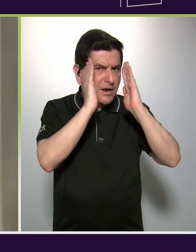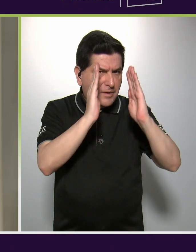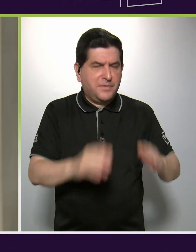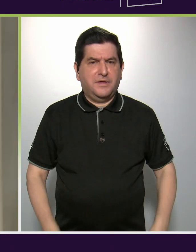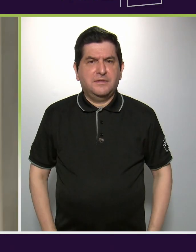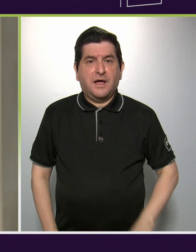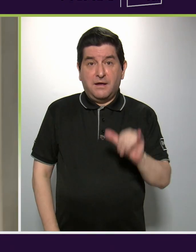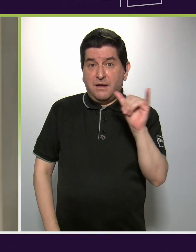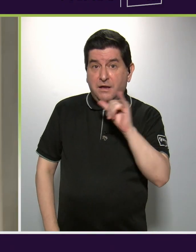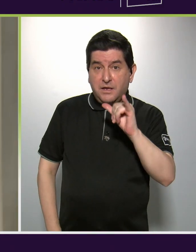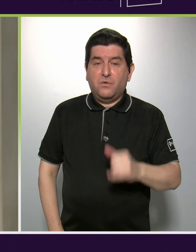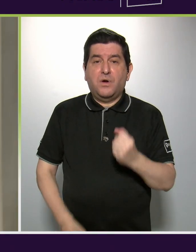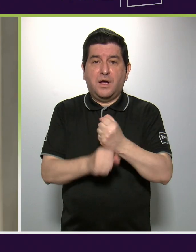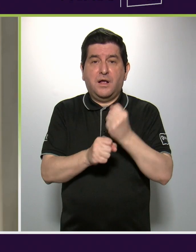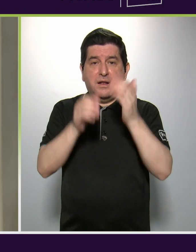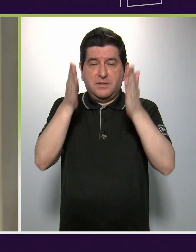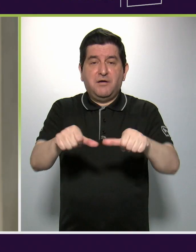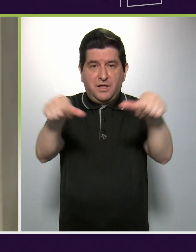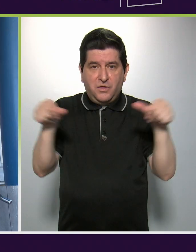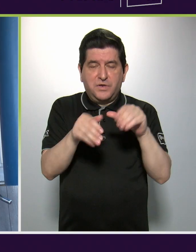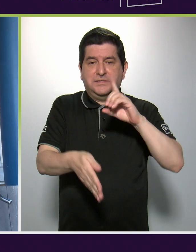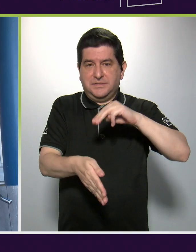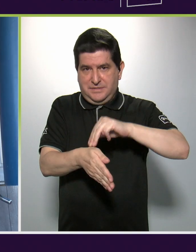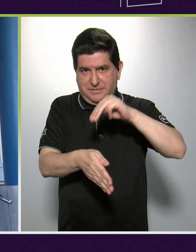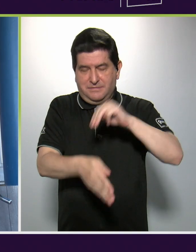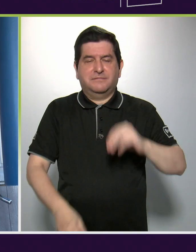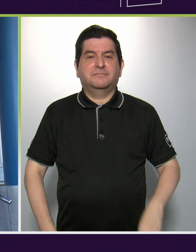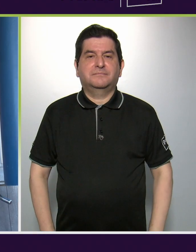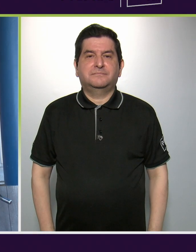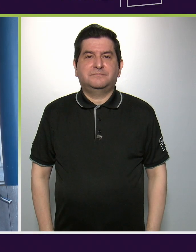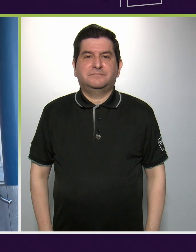fundamental en la atención, sino también el personal médico, ¿verdad?